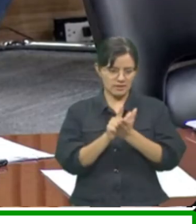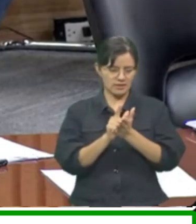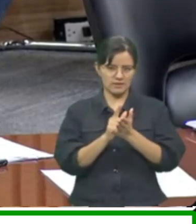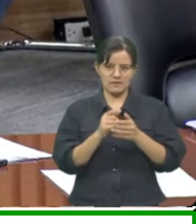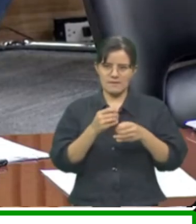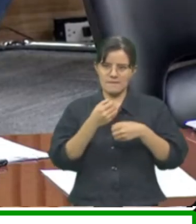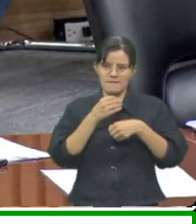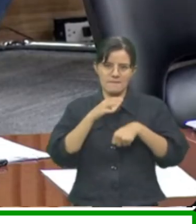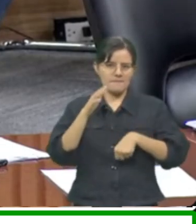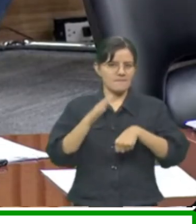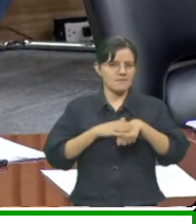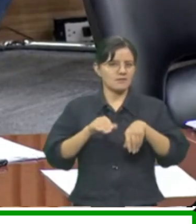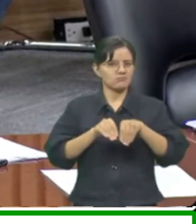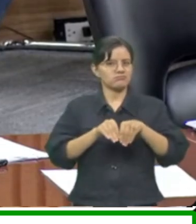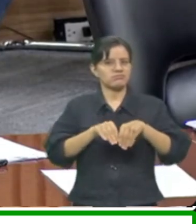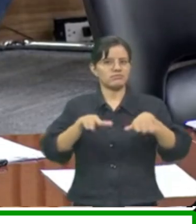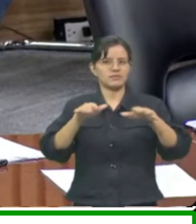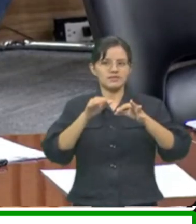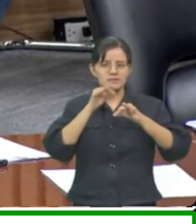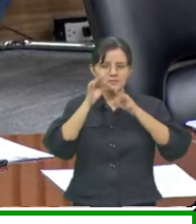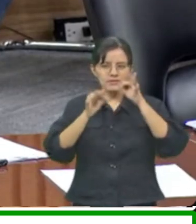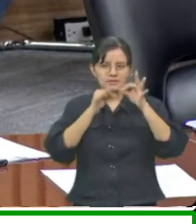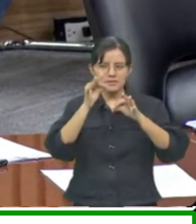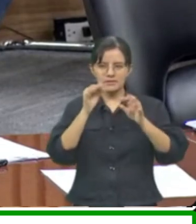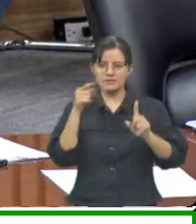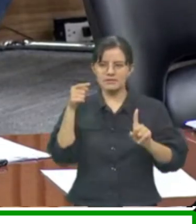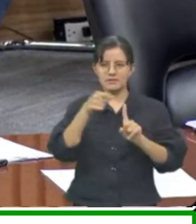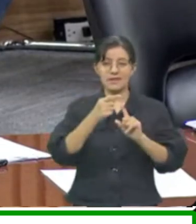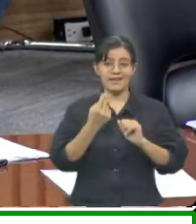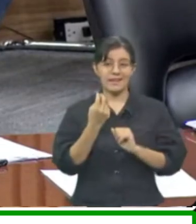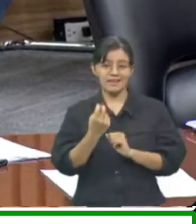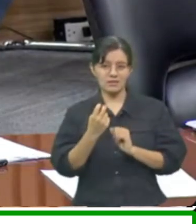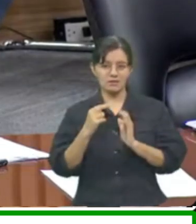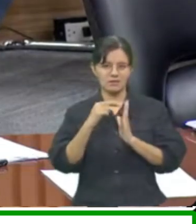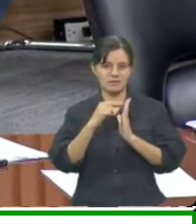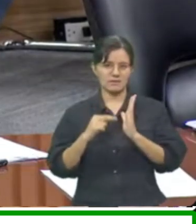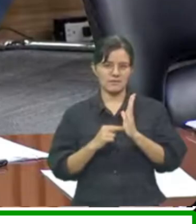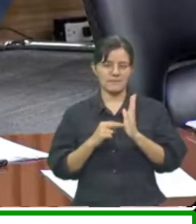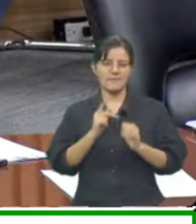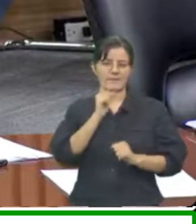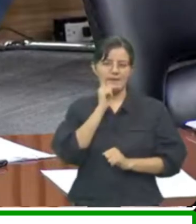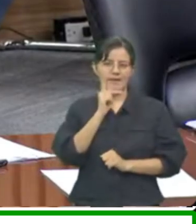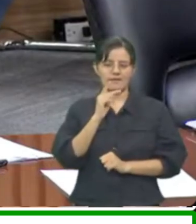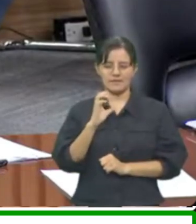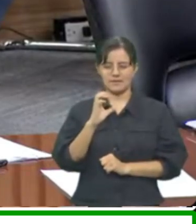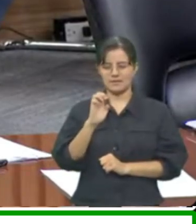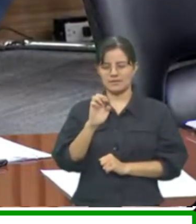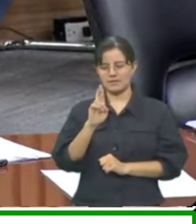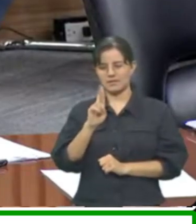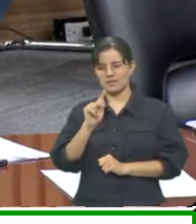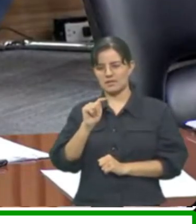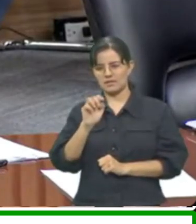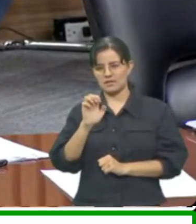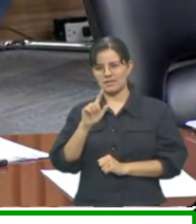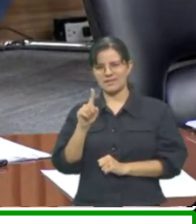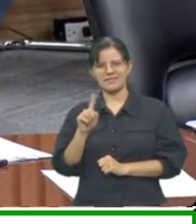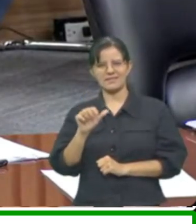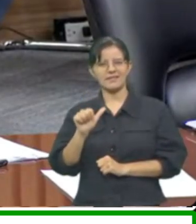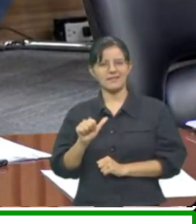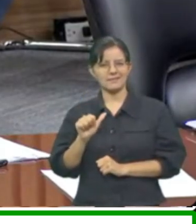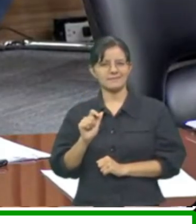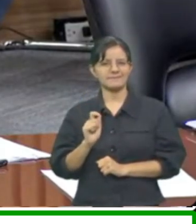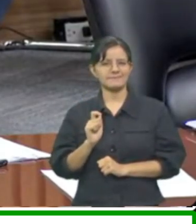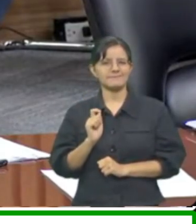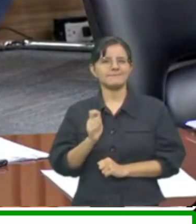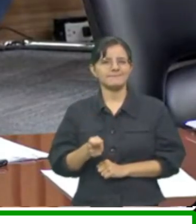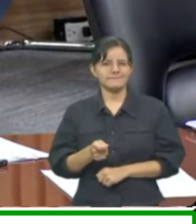publicidad y objetividad serán los principios rectores. ¿Qué es la certeza? Es la previsibilidad que se